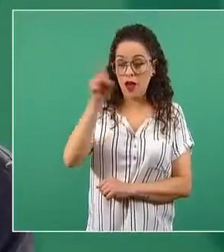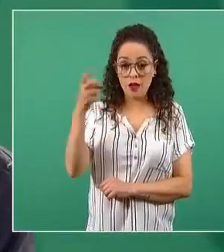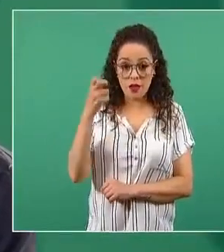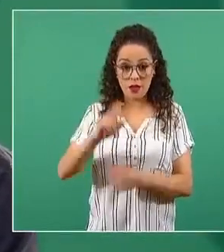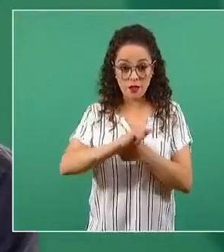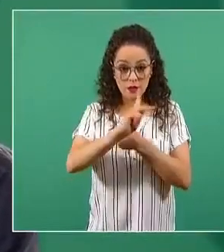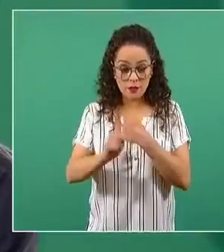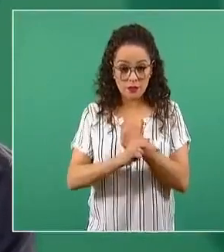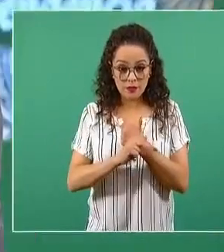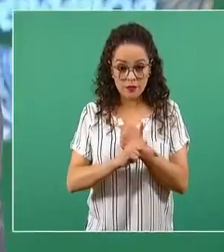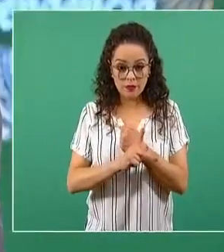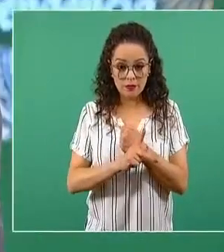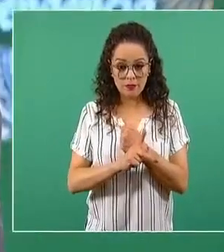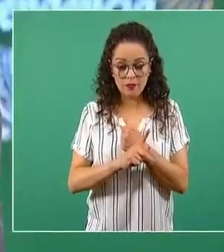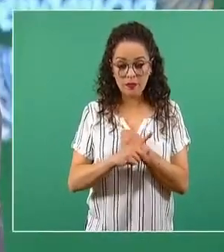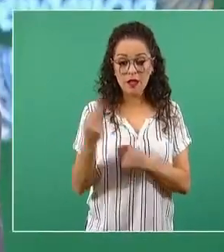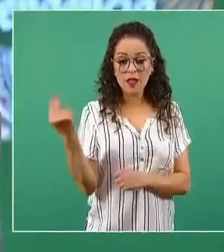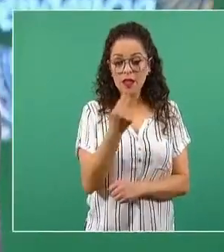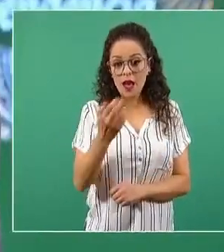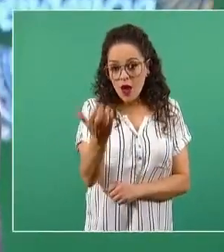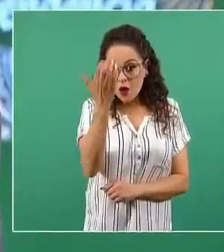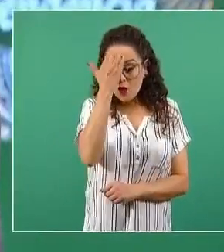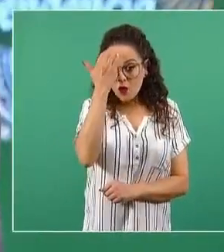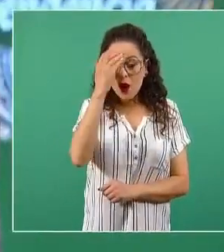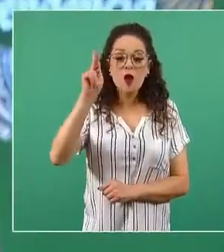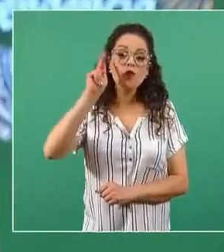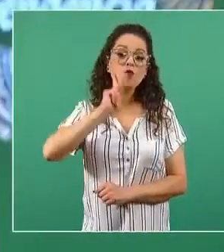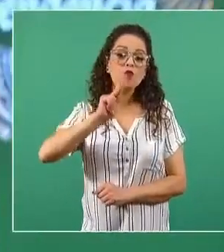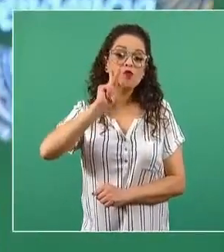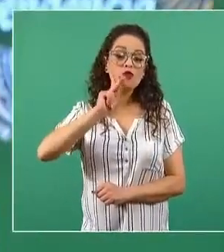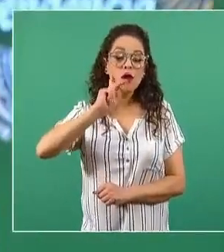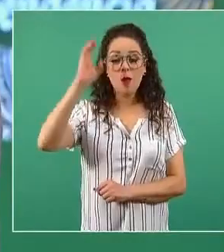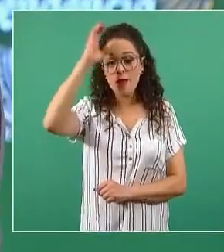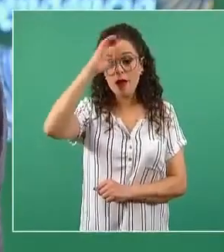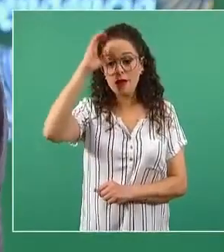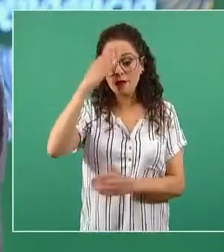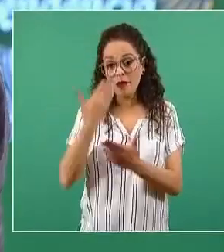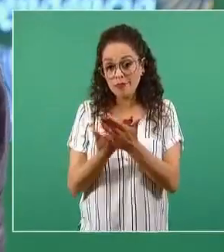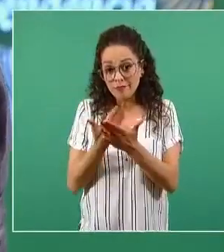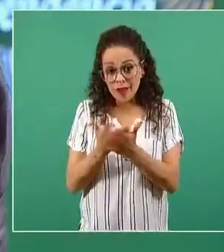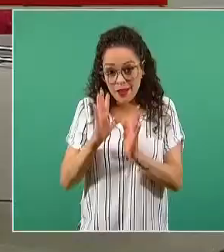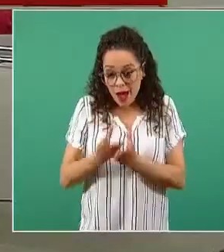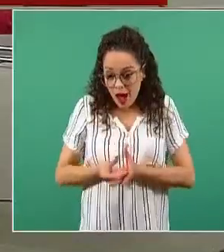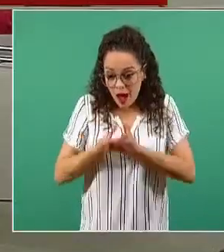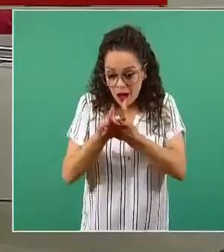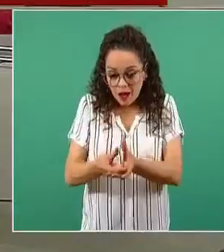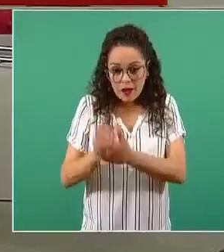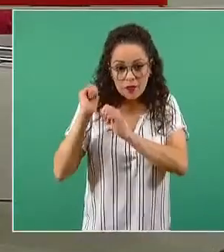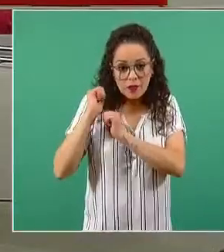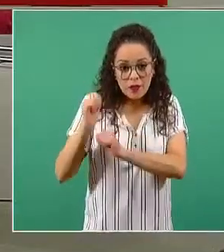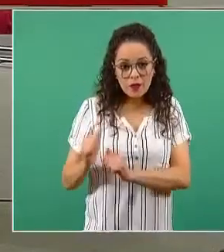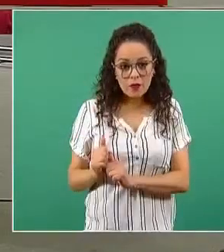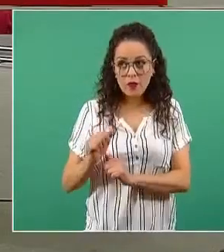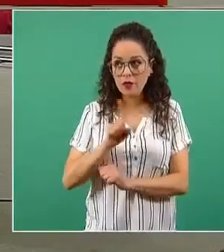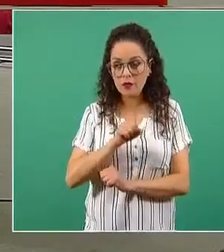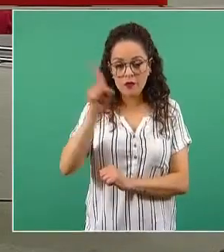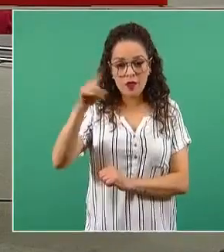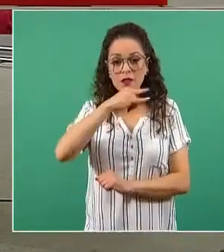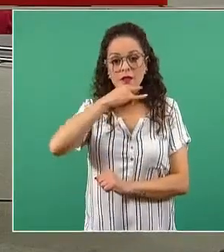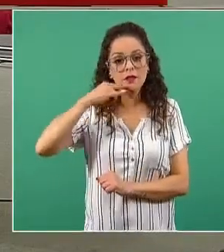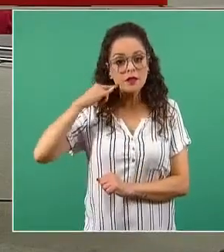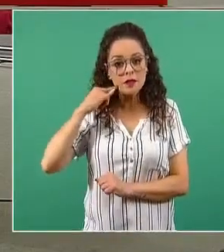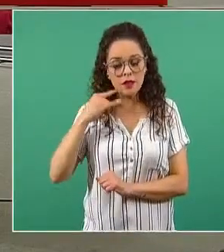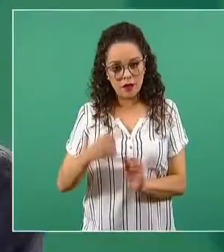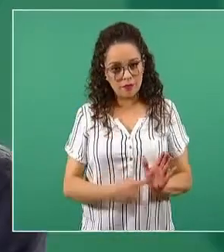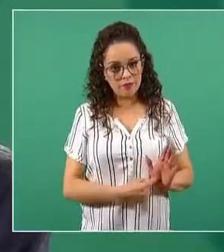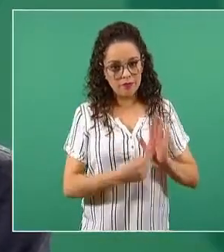esa atribución, para conocer la evidencia científica que ya estaba en manos de la autoridad sanitaria chilena.